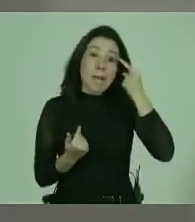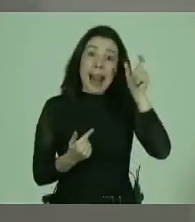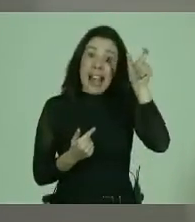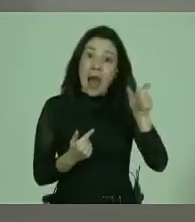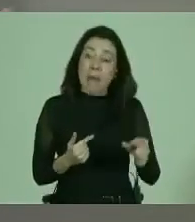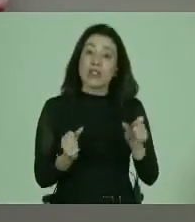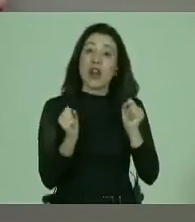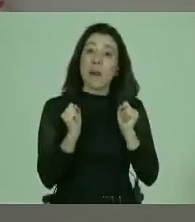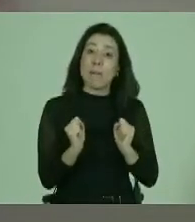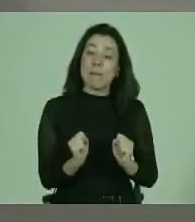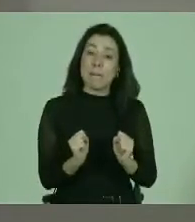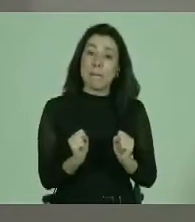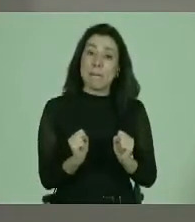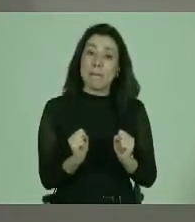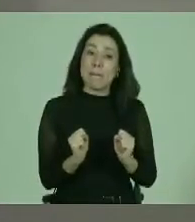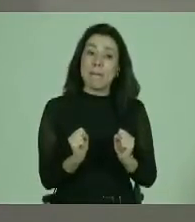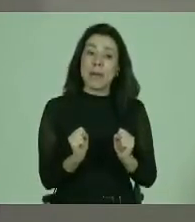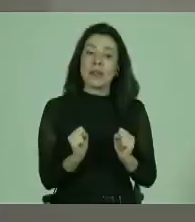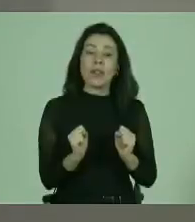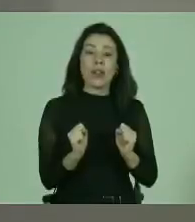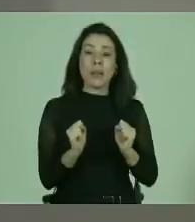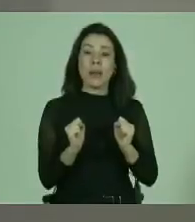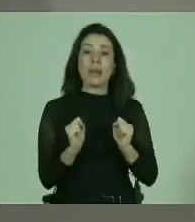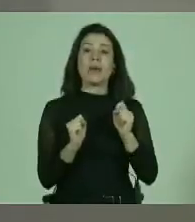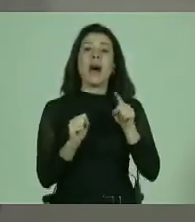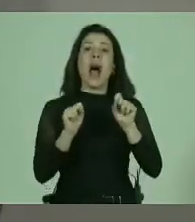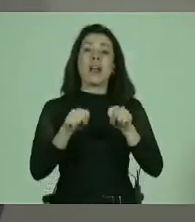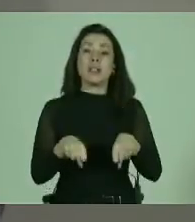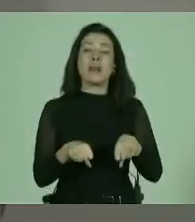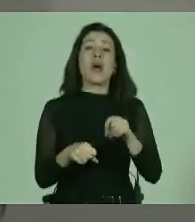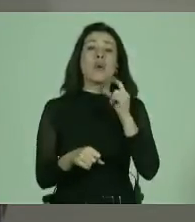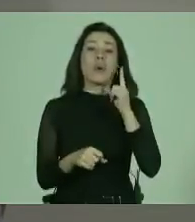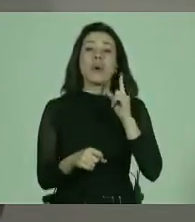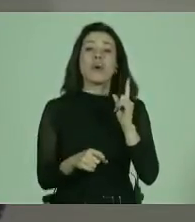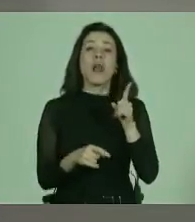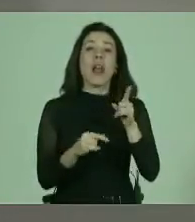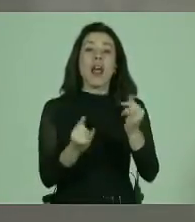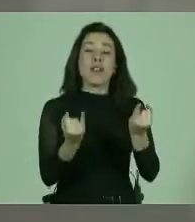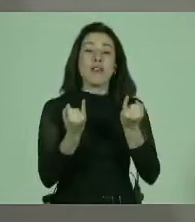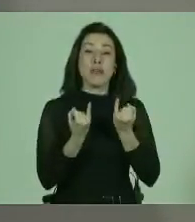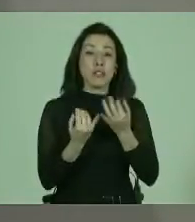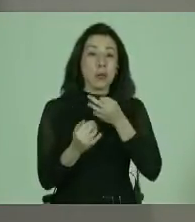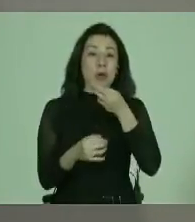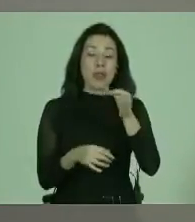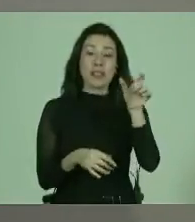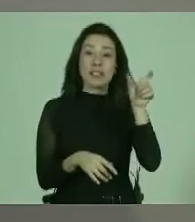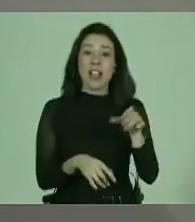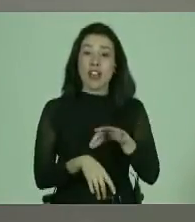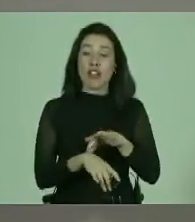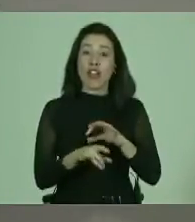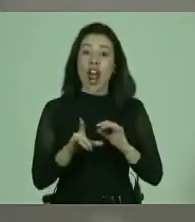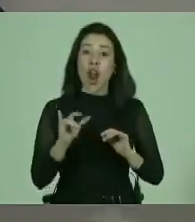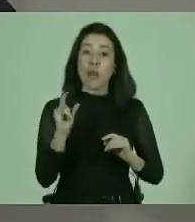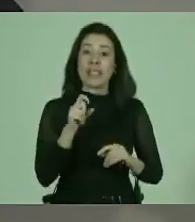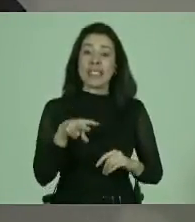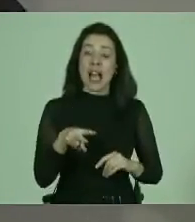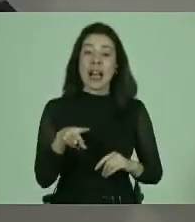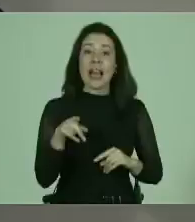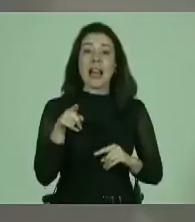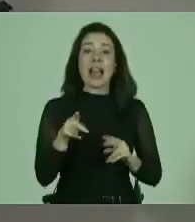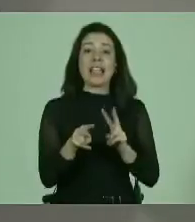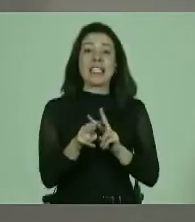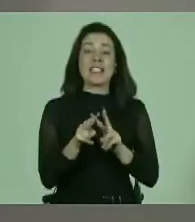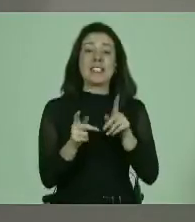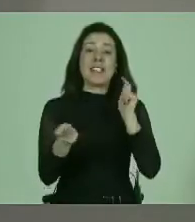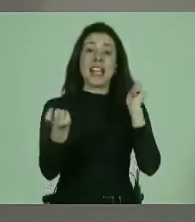pueda para que pueda consentir cuál es esa información pues como dice la doctora wissan aquella que te